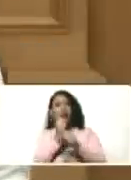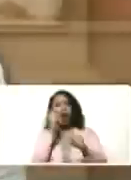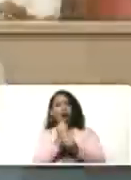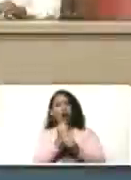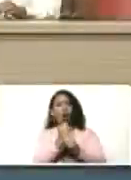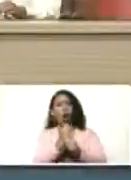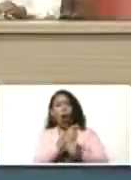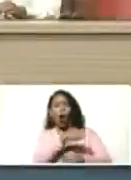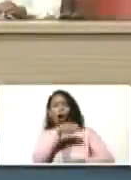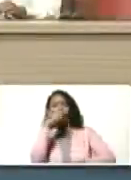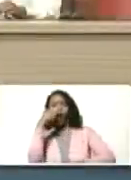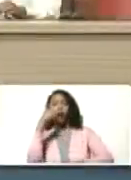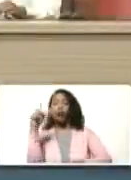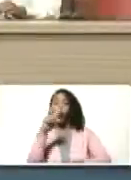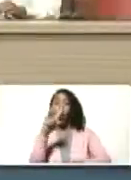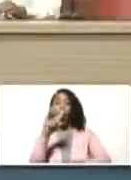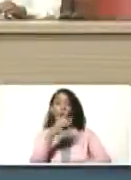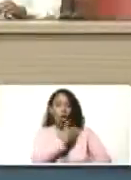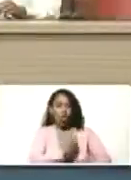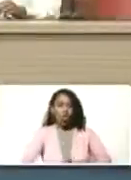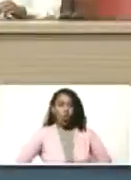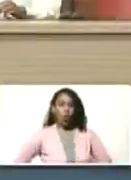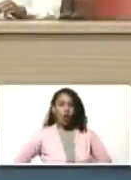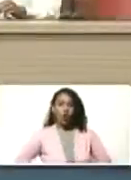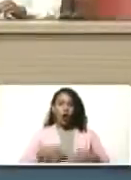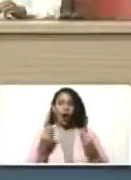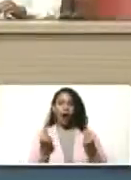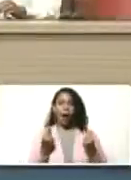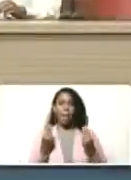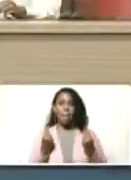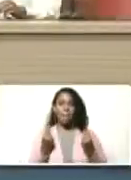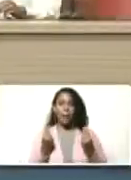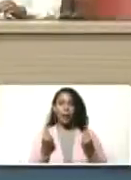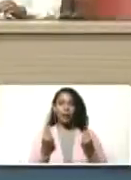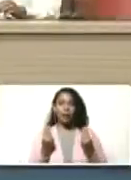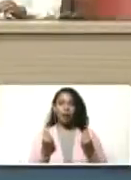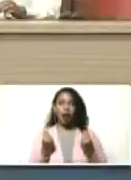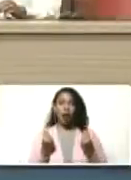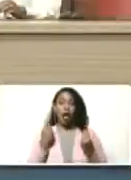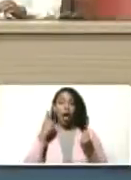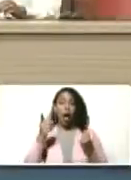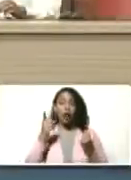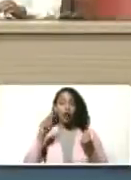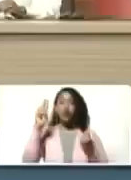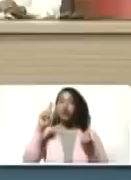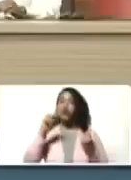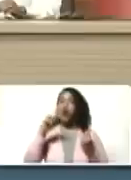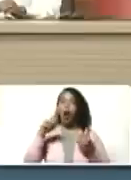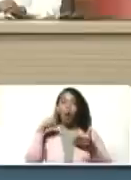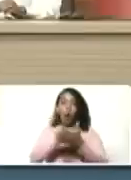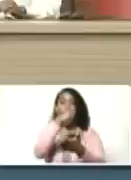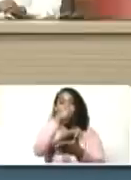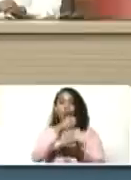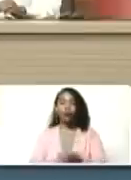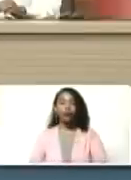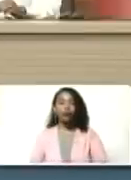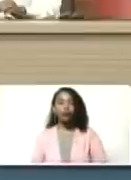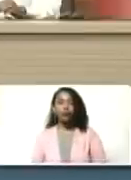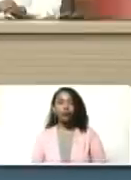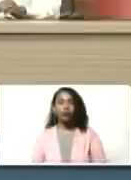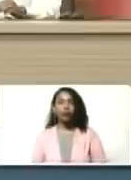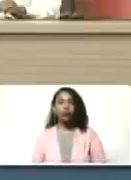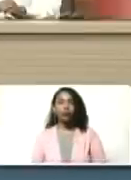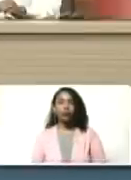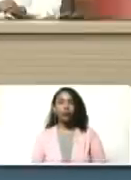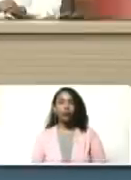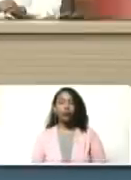anda, sino a los dueños del capital, que son los que casi nunca se han golpeado,